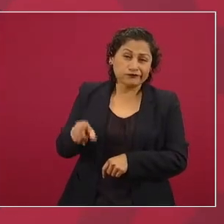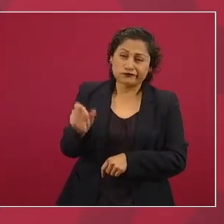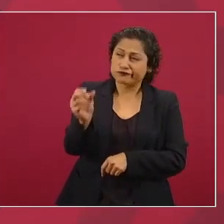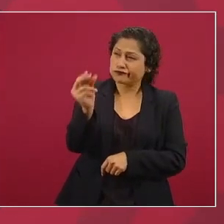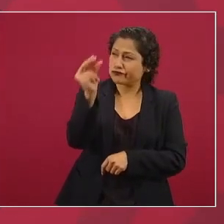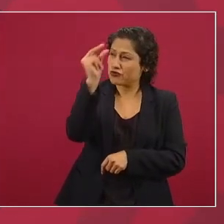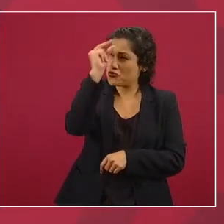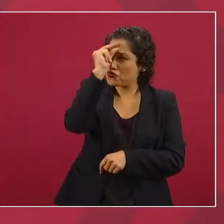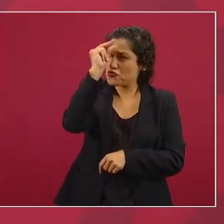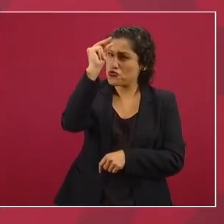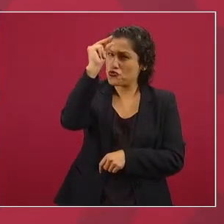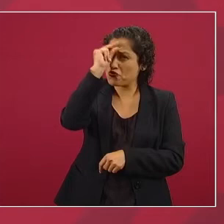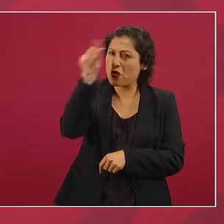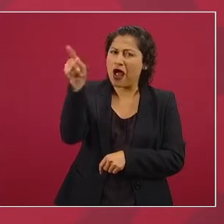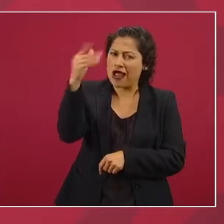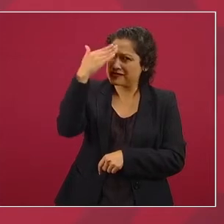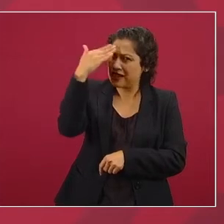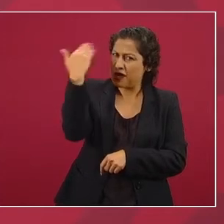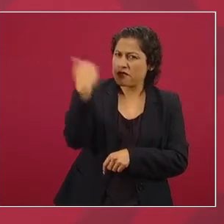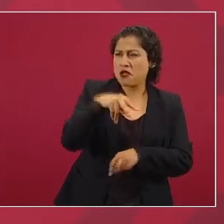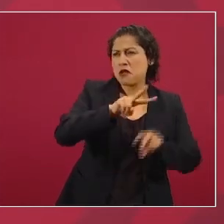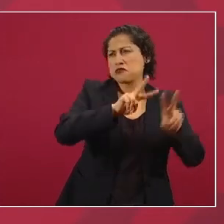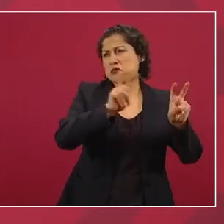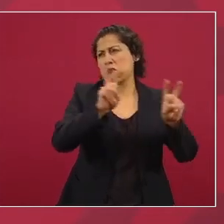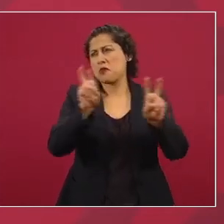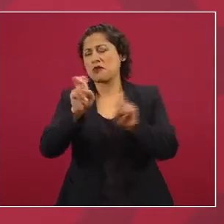convincente, bueno,